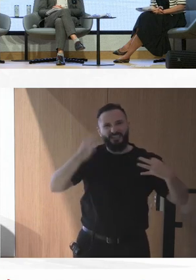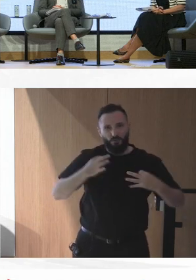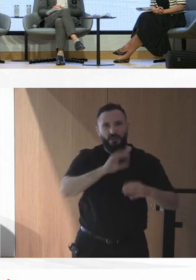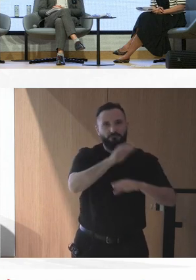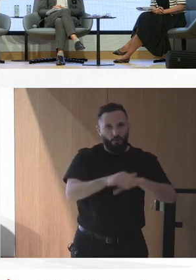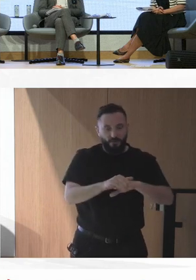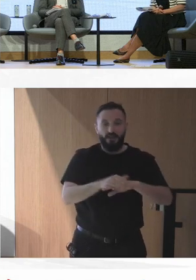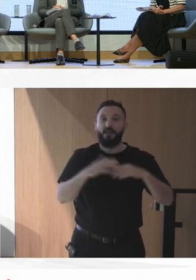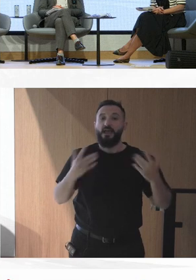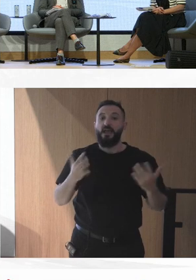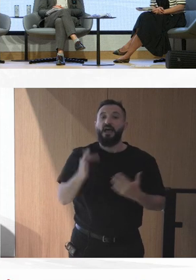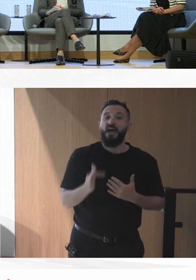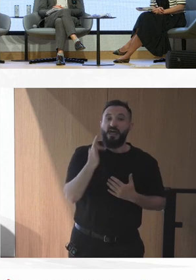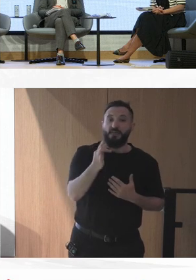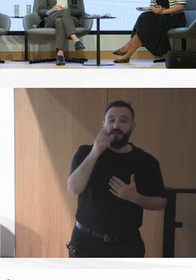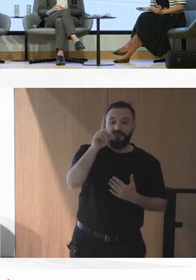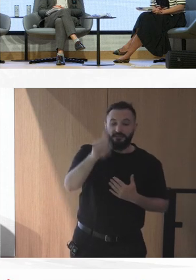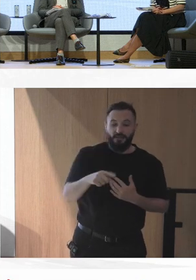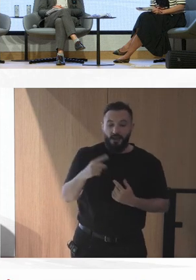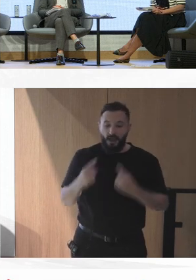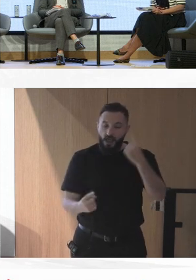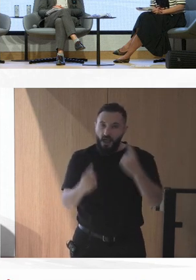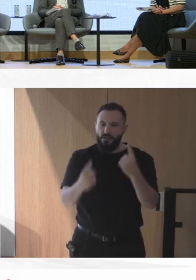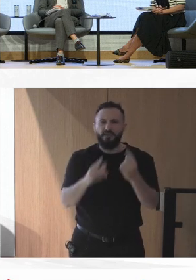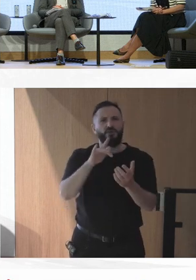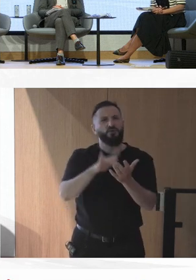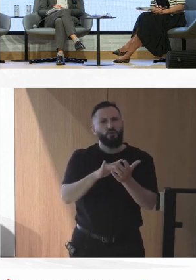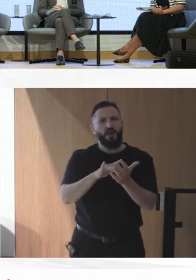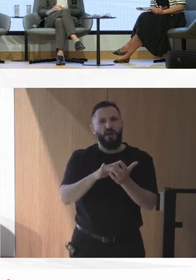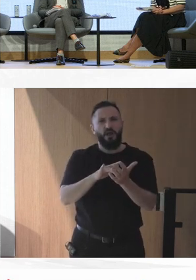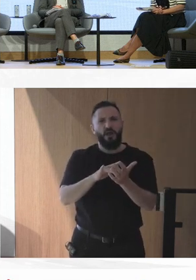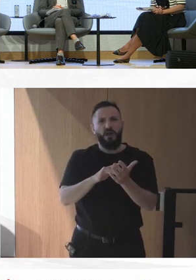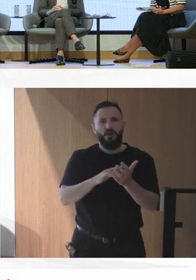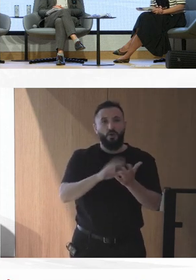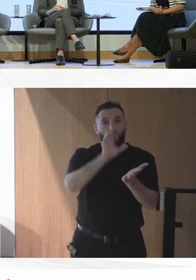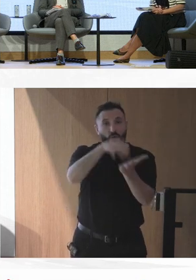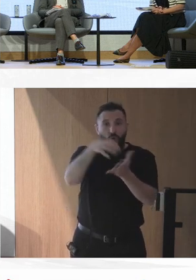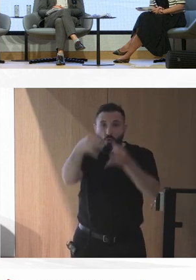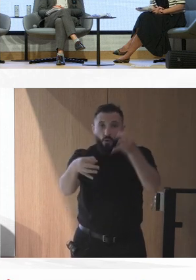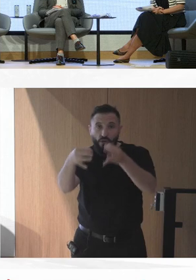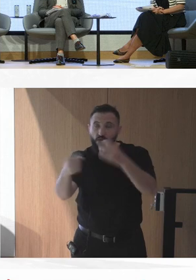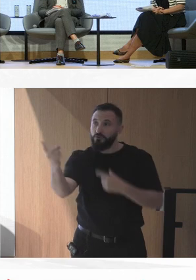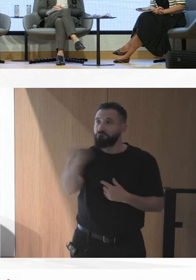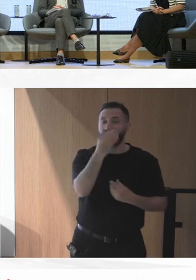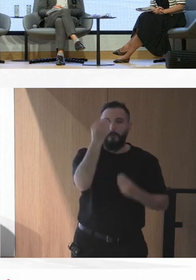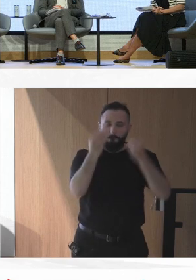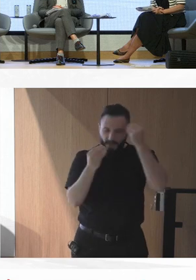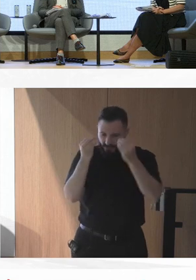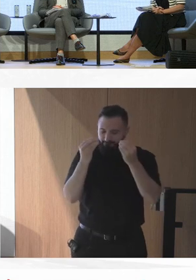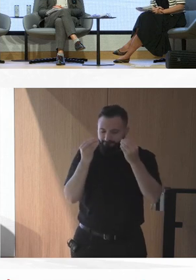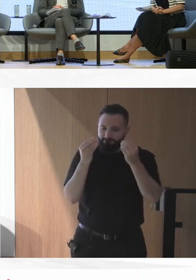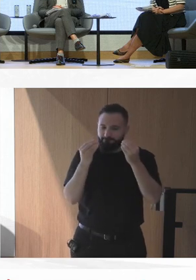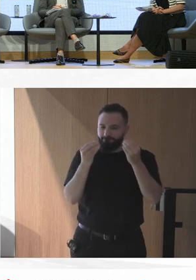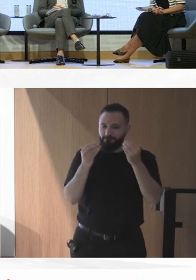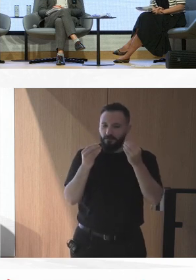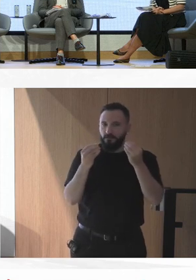¿no?, hay veces que incluso, ¿no?, los juzgados pues consideran que en vez